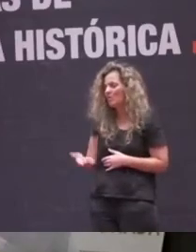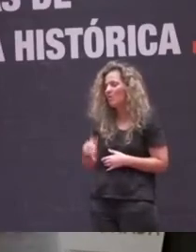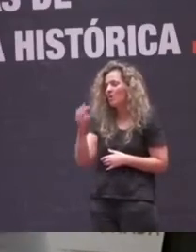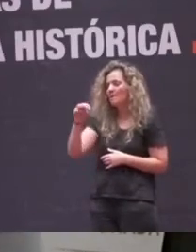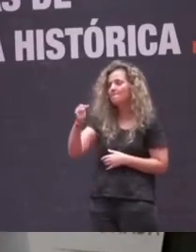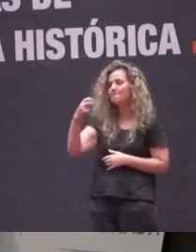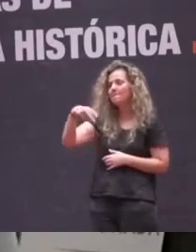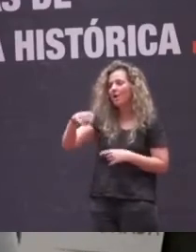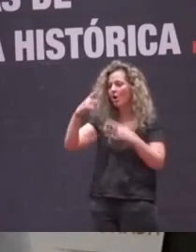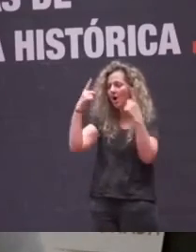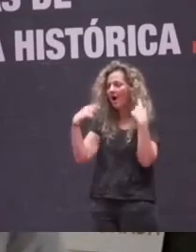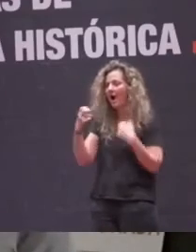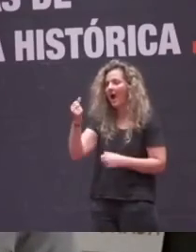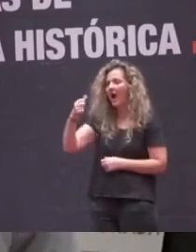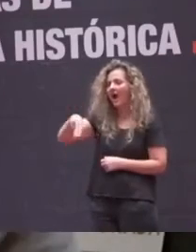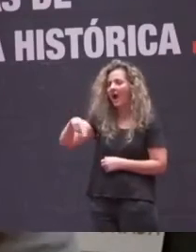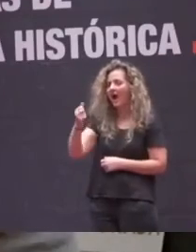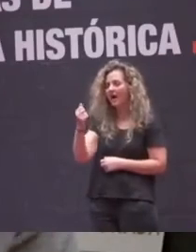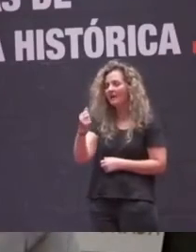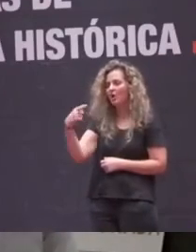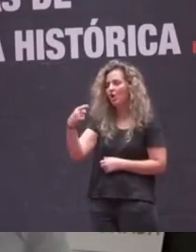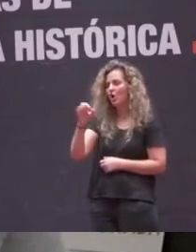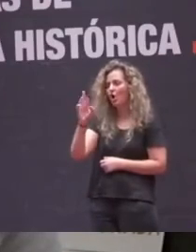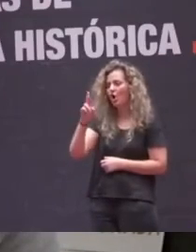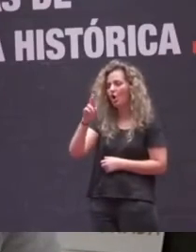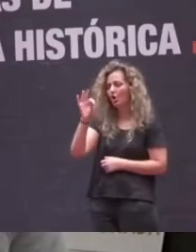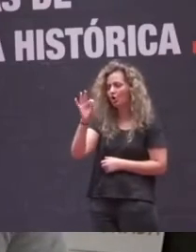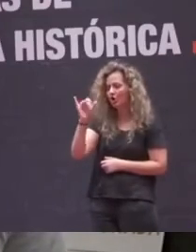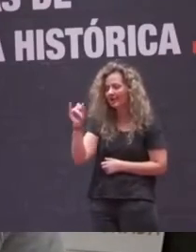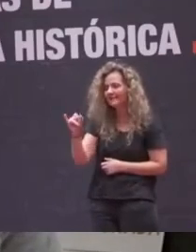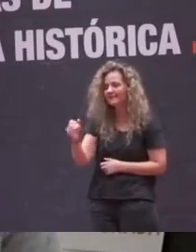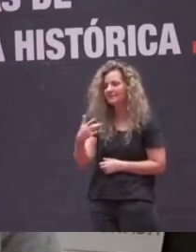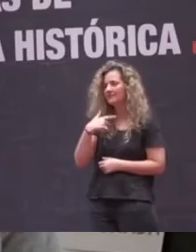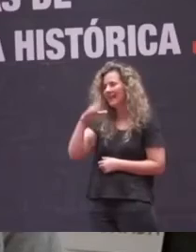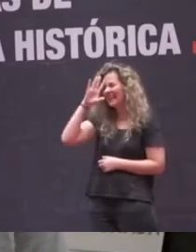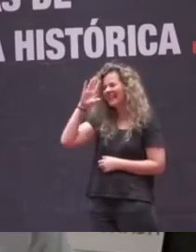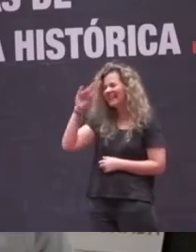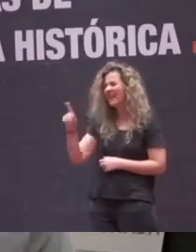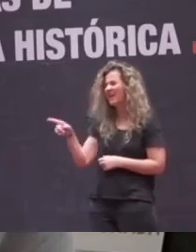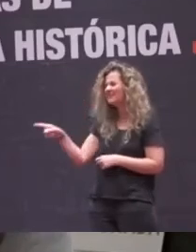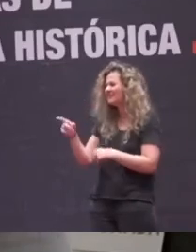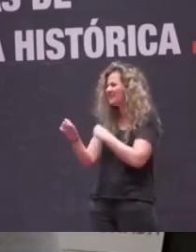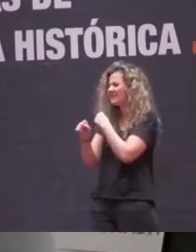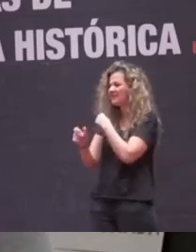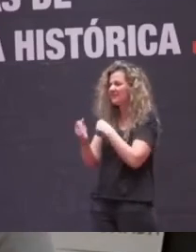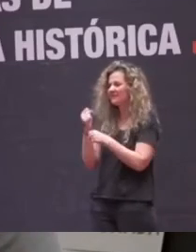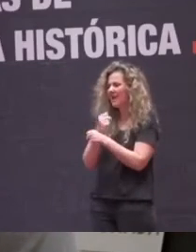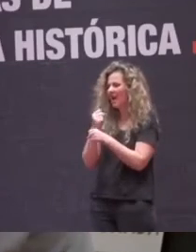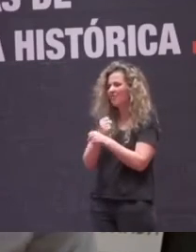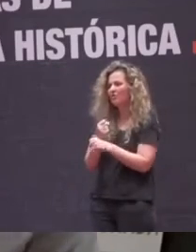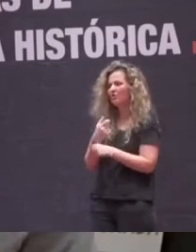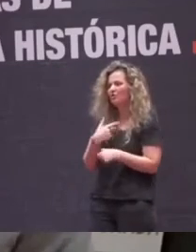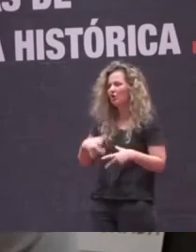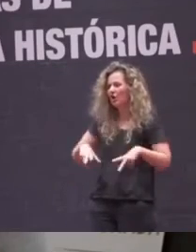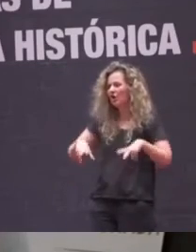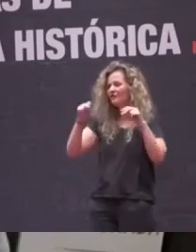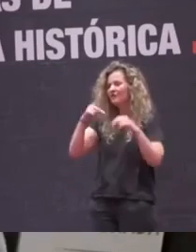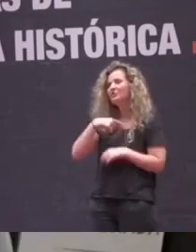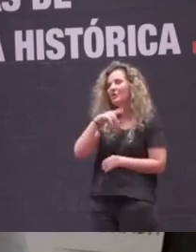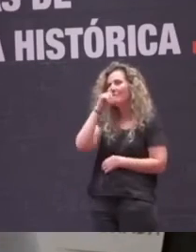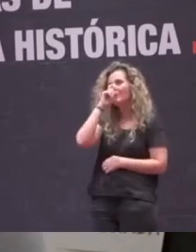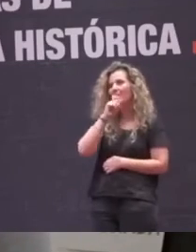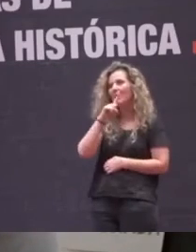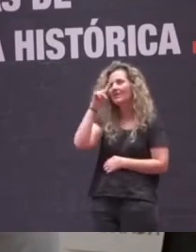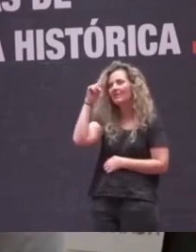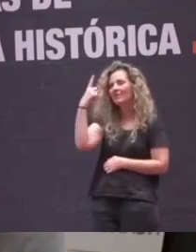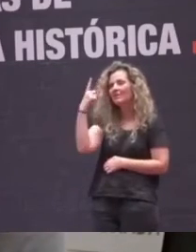Manolo Monge, como Ana Miranda, como Goretti San Martín, que traballou con unha intelixencia, porque xa remato, eu lembro perfectamente a